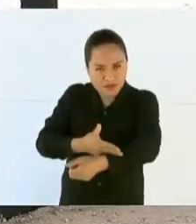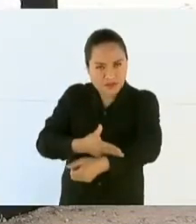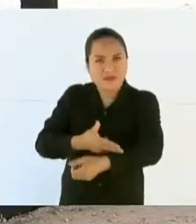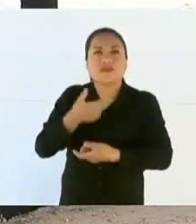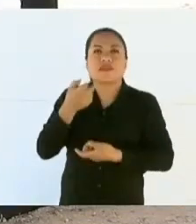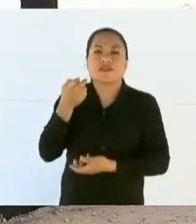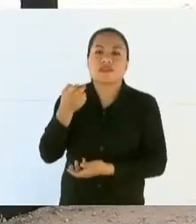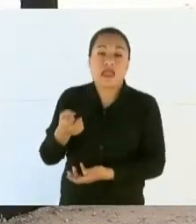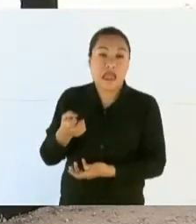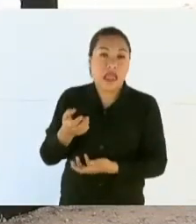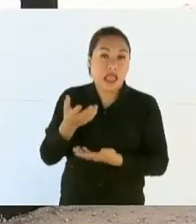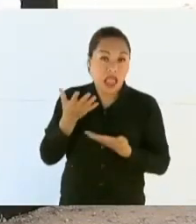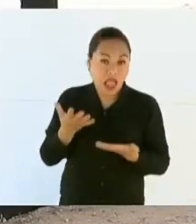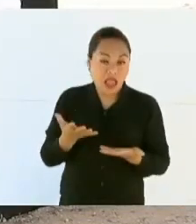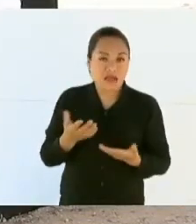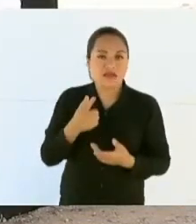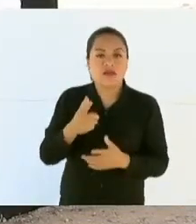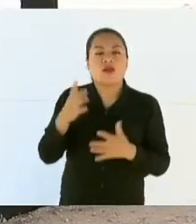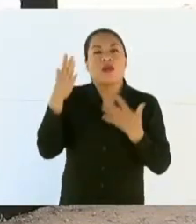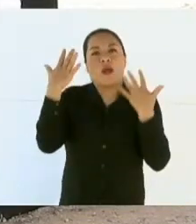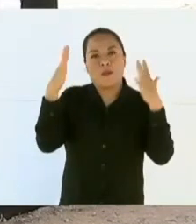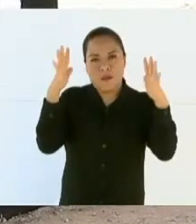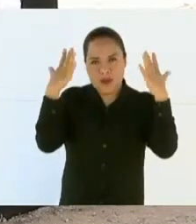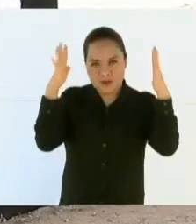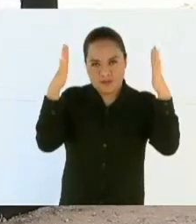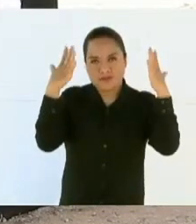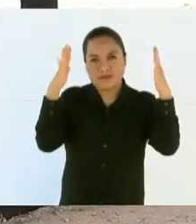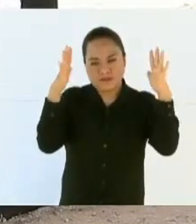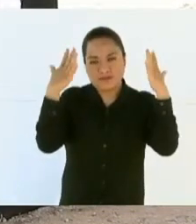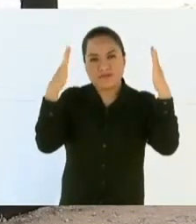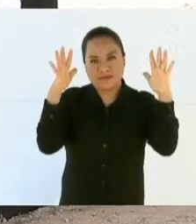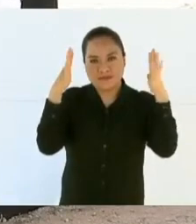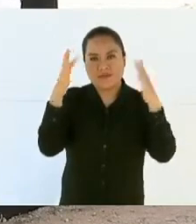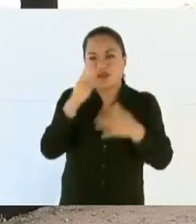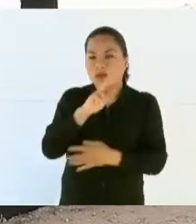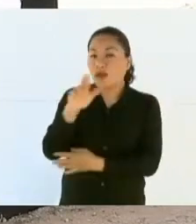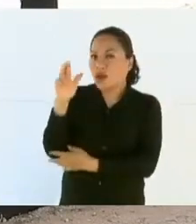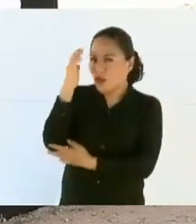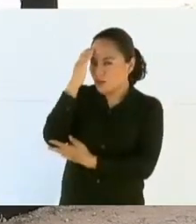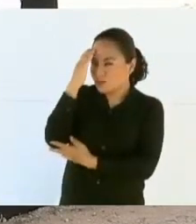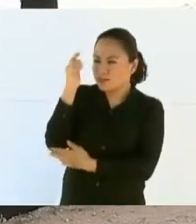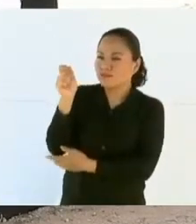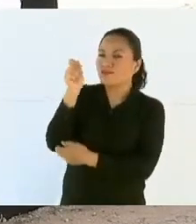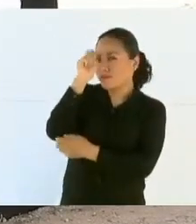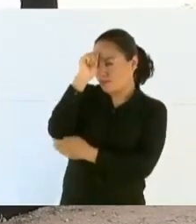Y eso merece un aplauso, un gran reconocimiento.